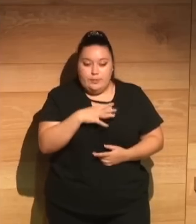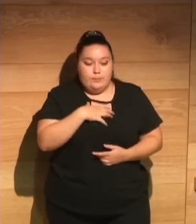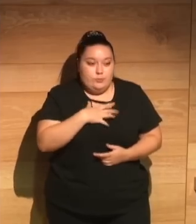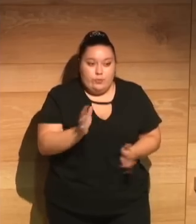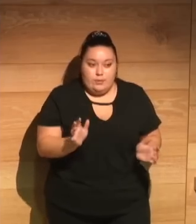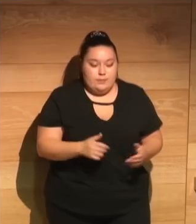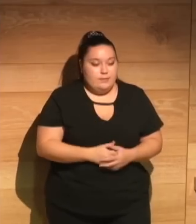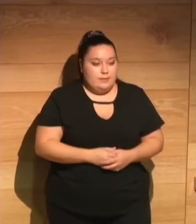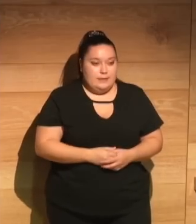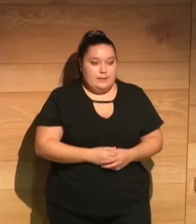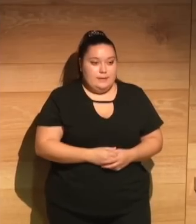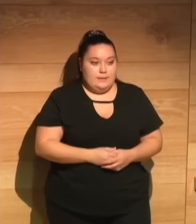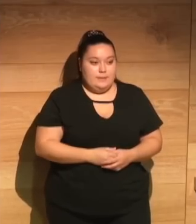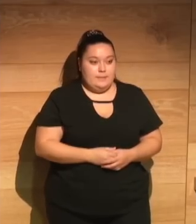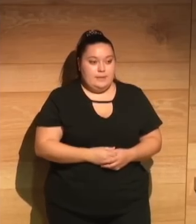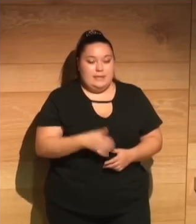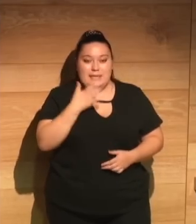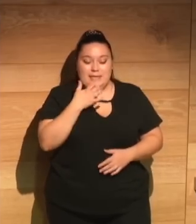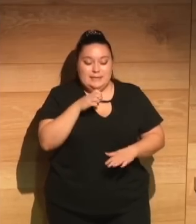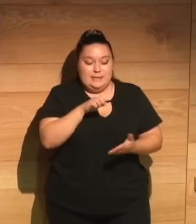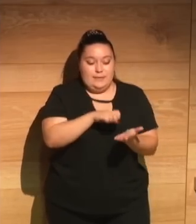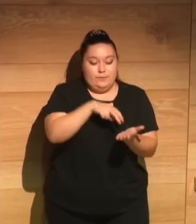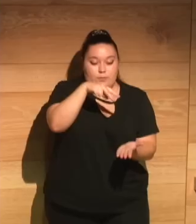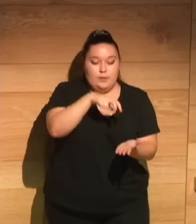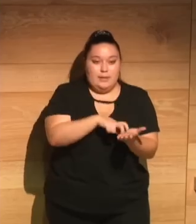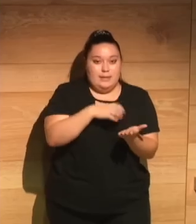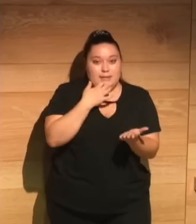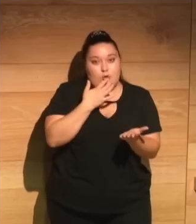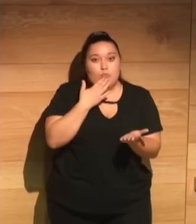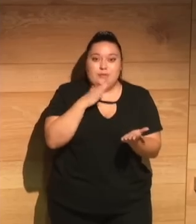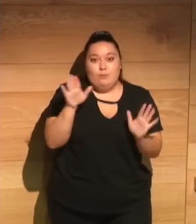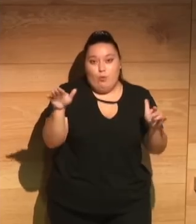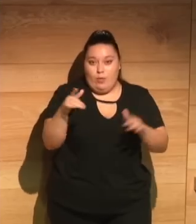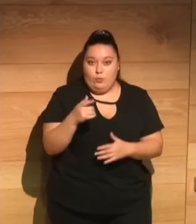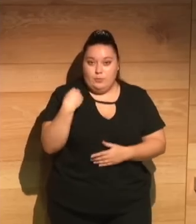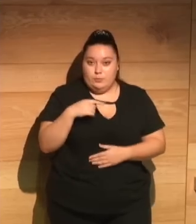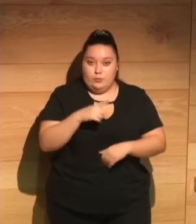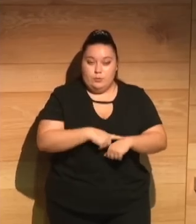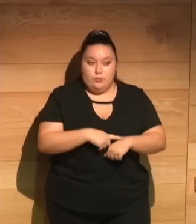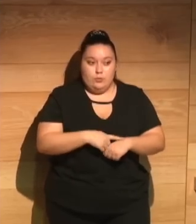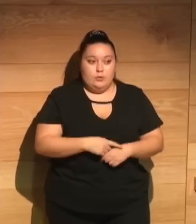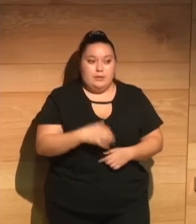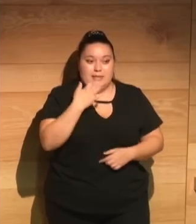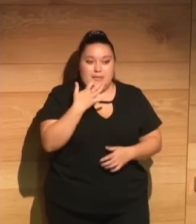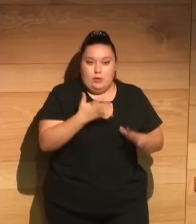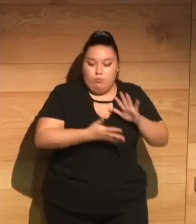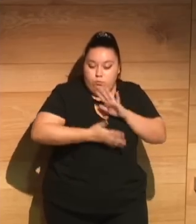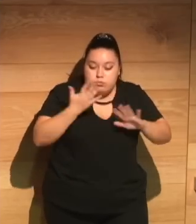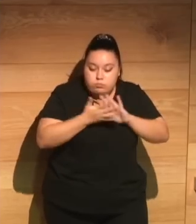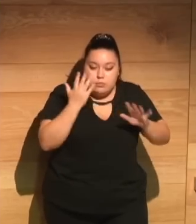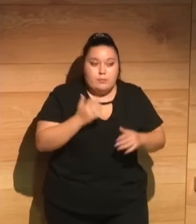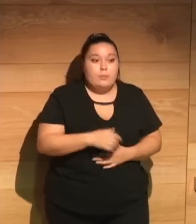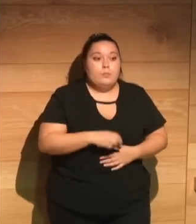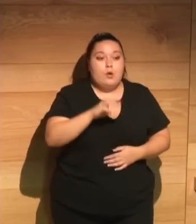imagen como para resolver esa... Hay un momento en el que no están tocando suelo, ¿no? Están volando. Al gran galope sí, un gran galope. Y